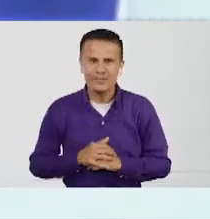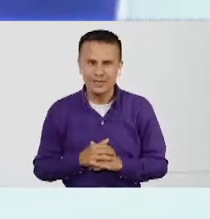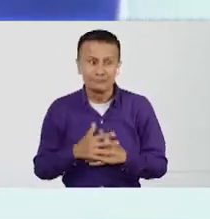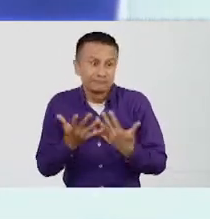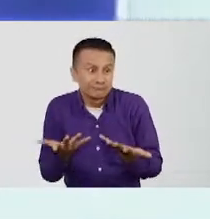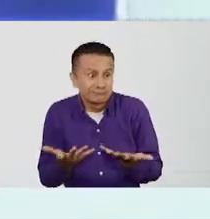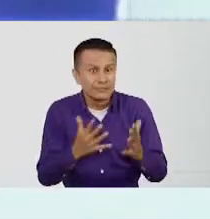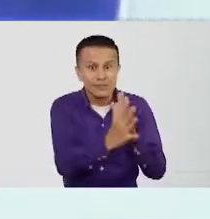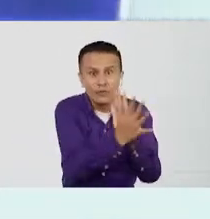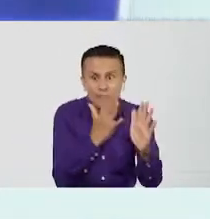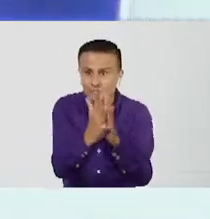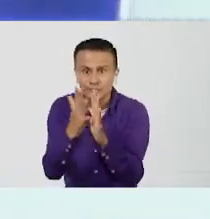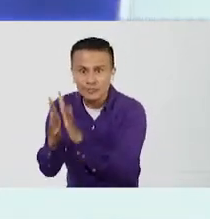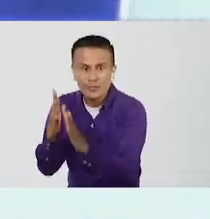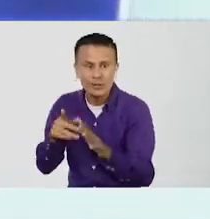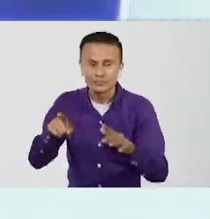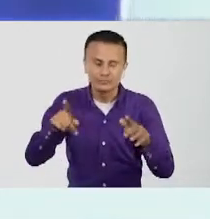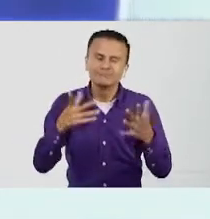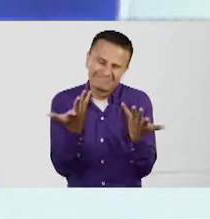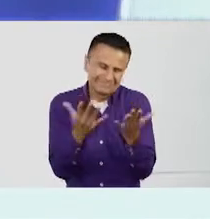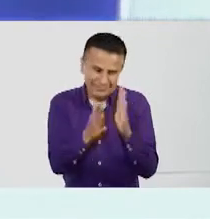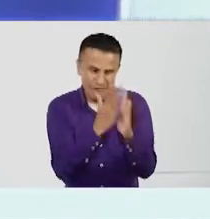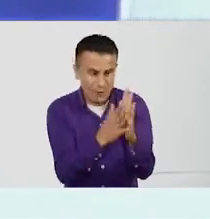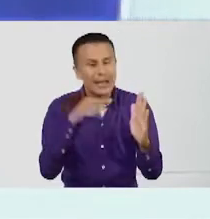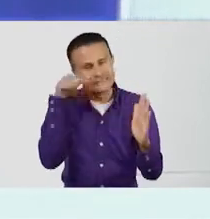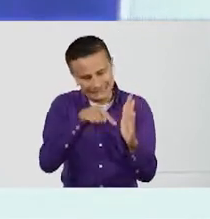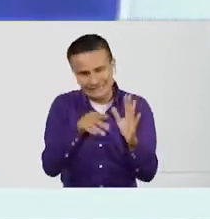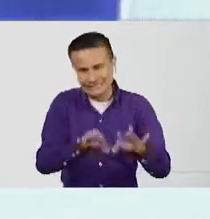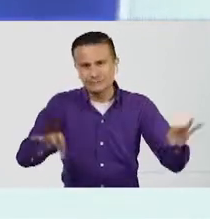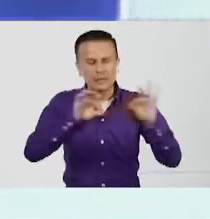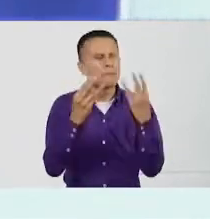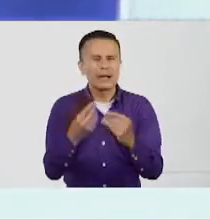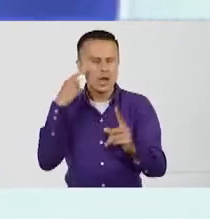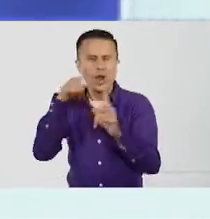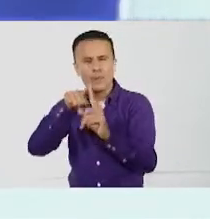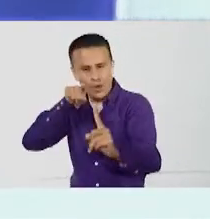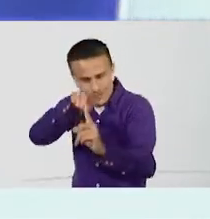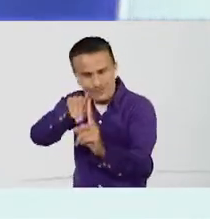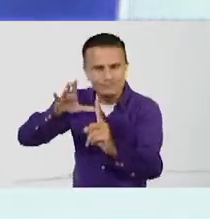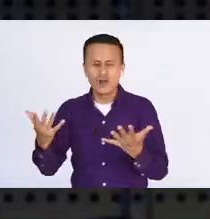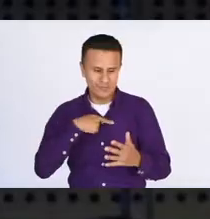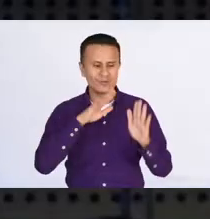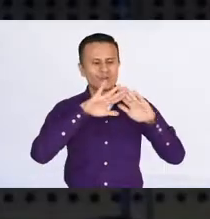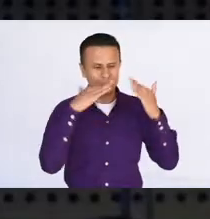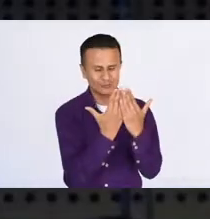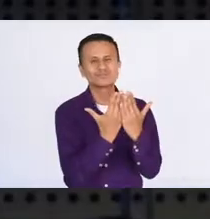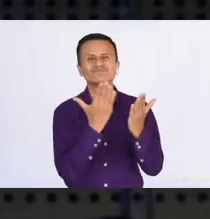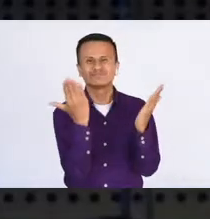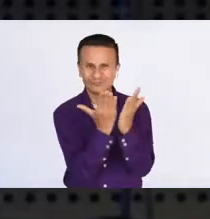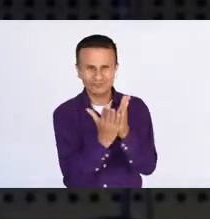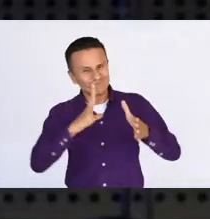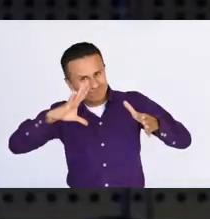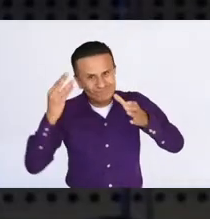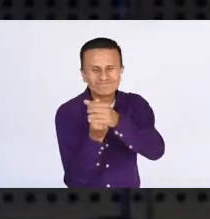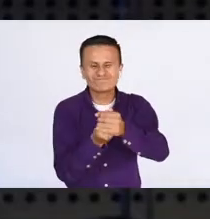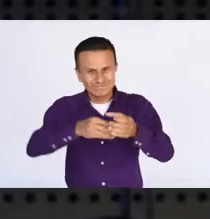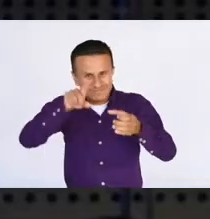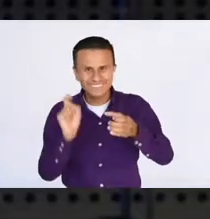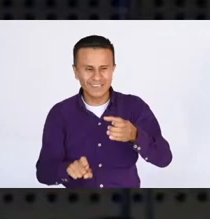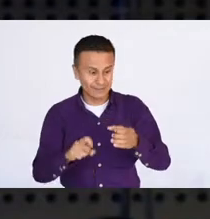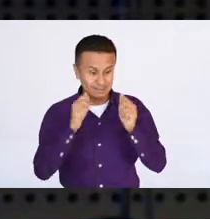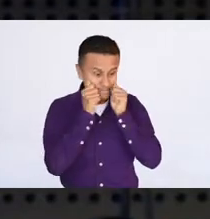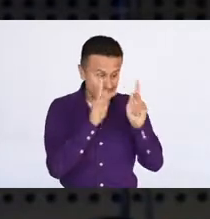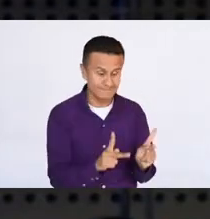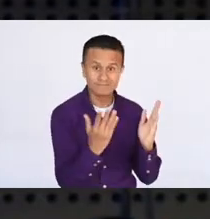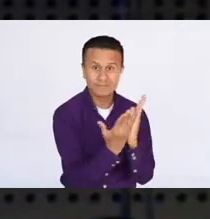we use, collect new forms of data, but it's only a means to an end. It's to include more. To change a society starting